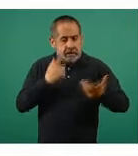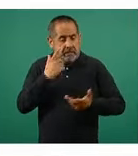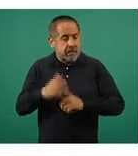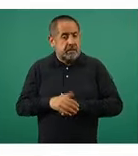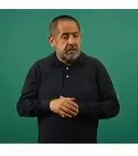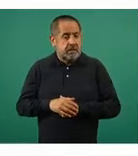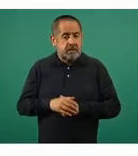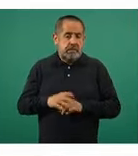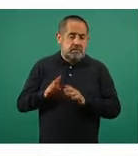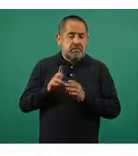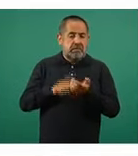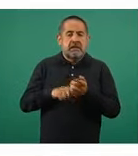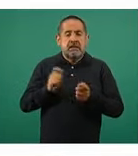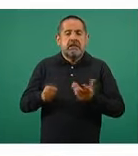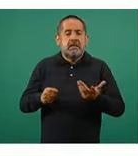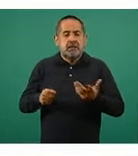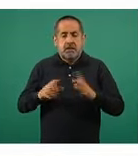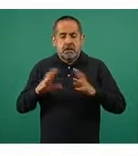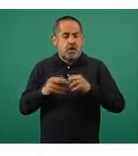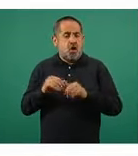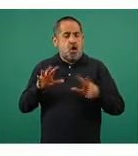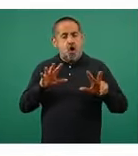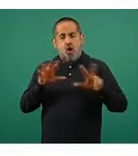para efectos de las